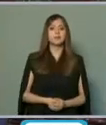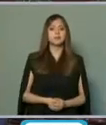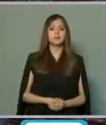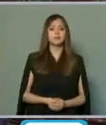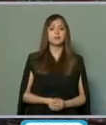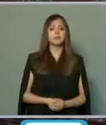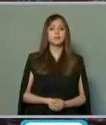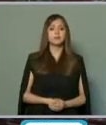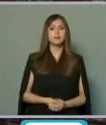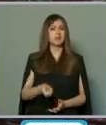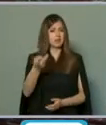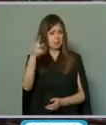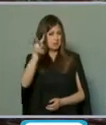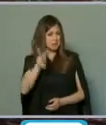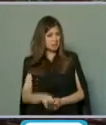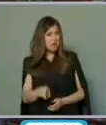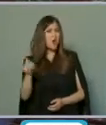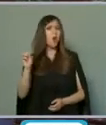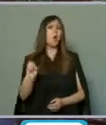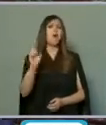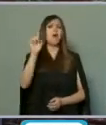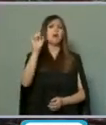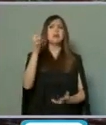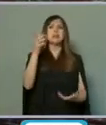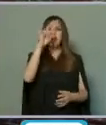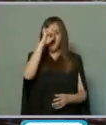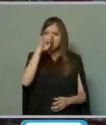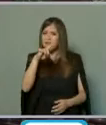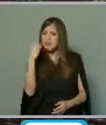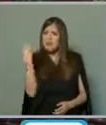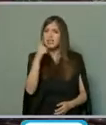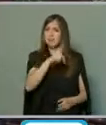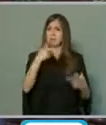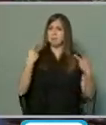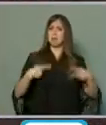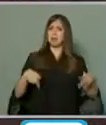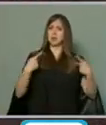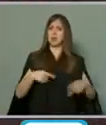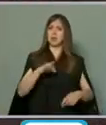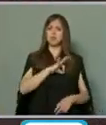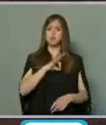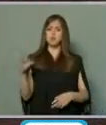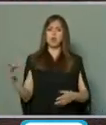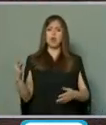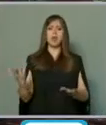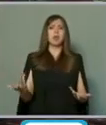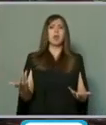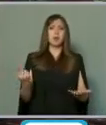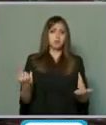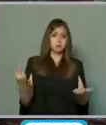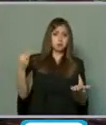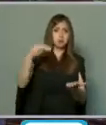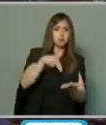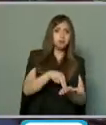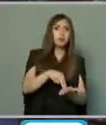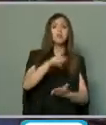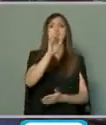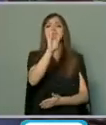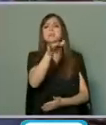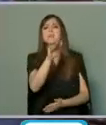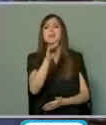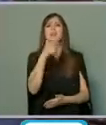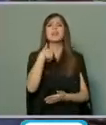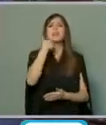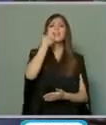es fácil que una persona, cualquier ciudadano de a pie, pueda ir con ustedes y decir, oye, quisiera